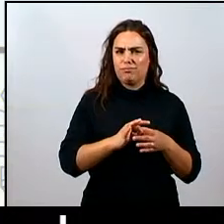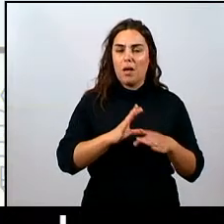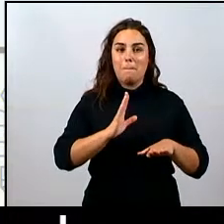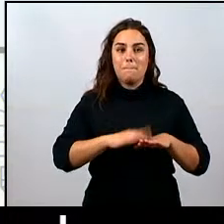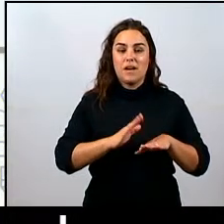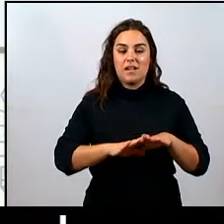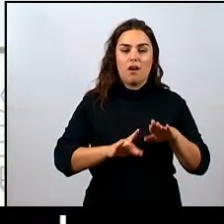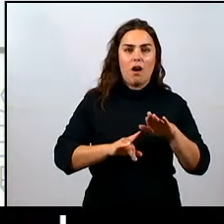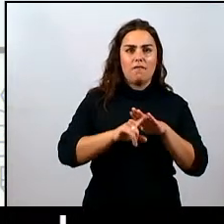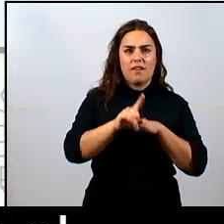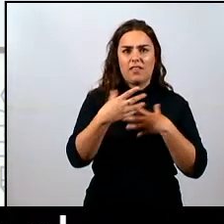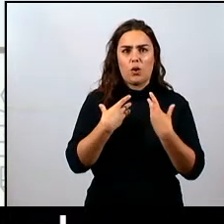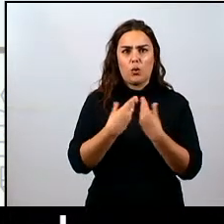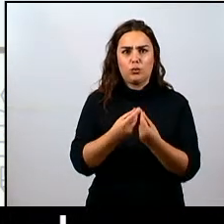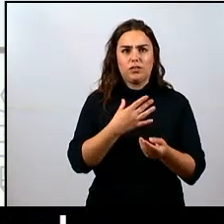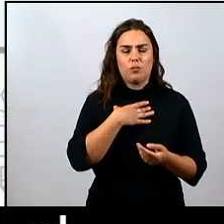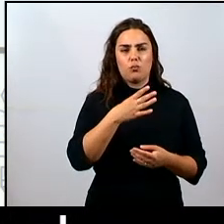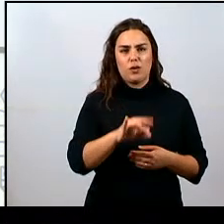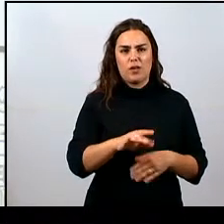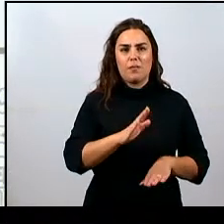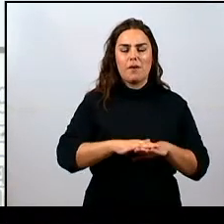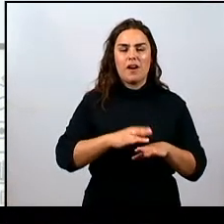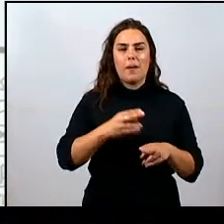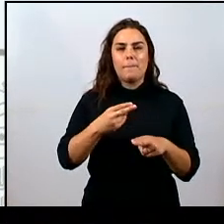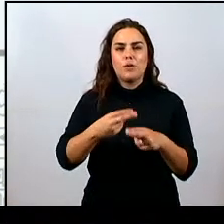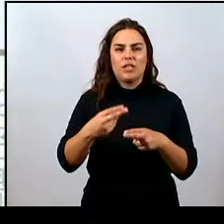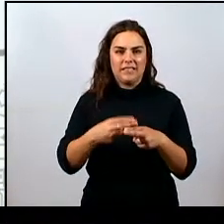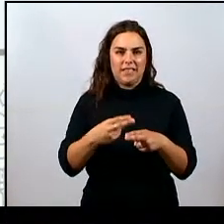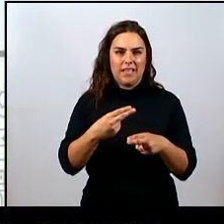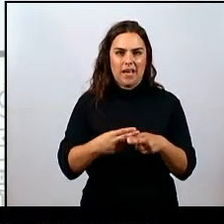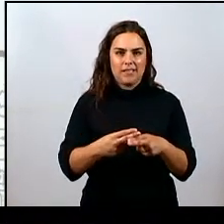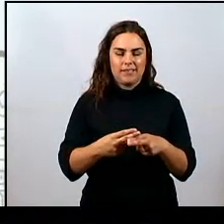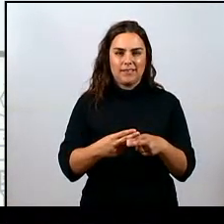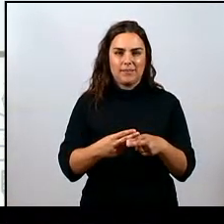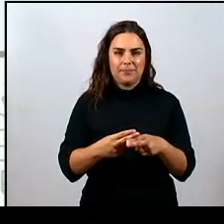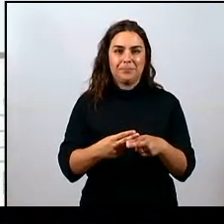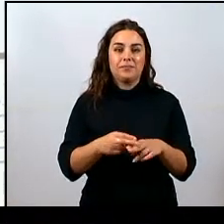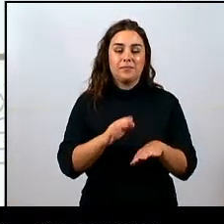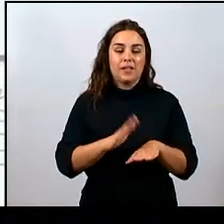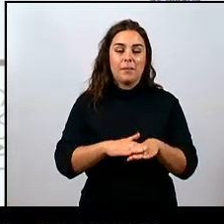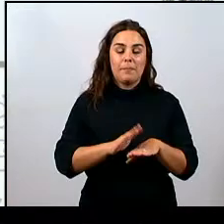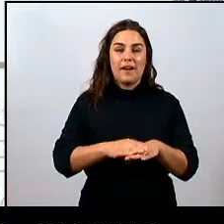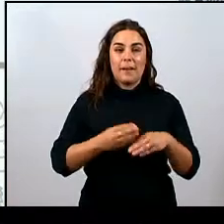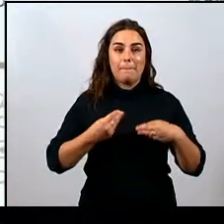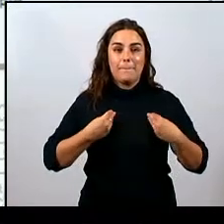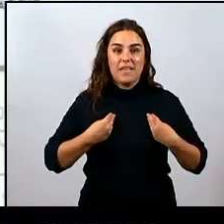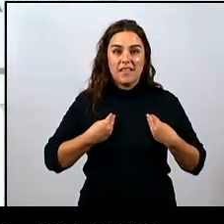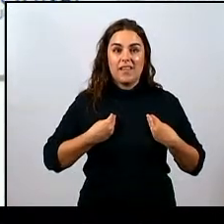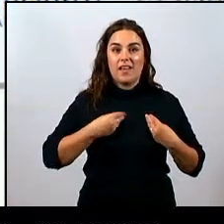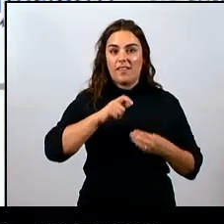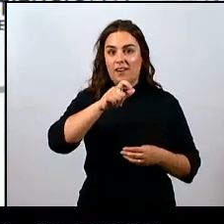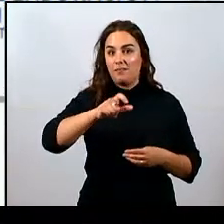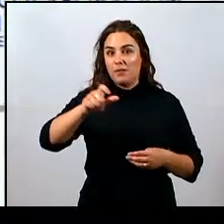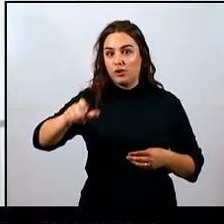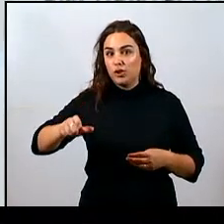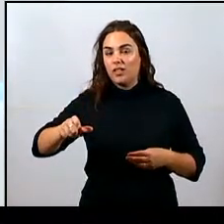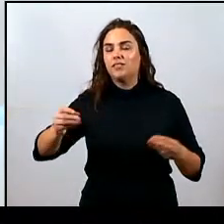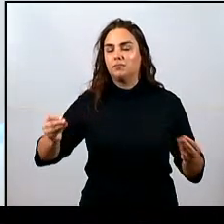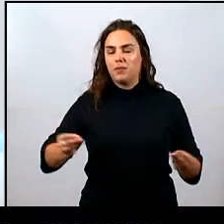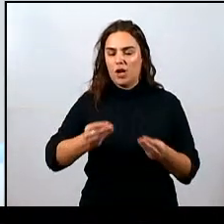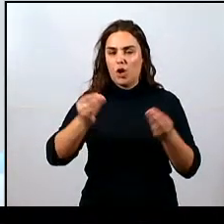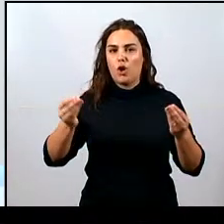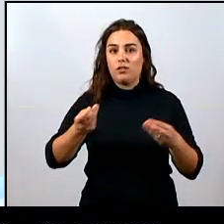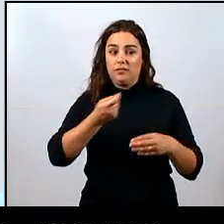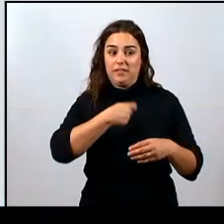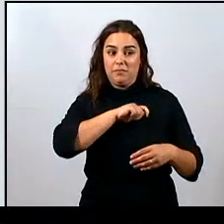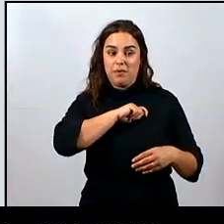podamos avanzar juntas en esas políticas que mejoran la vida de una buena parte de los españoles que